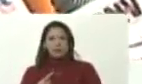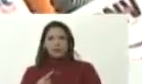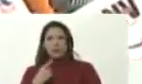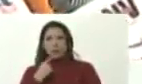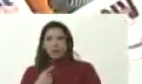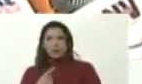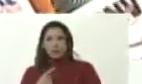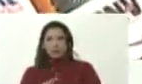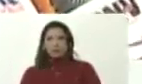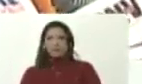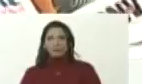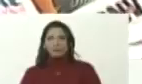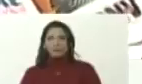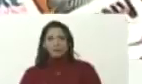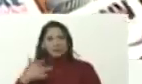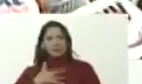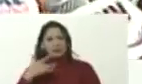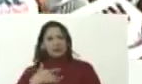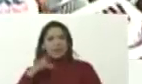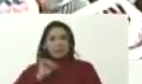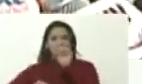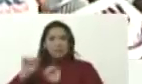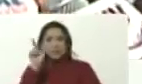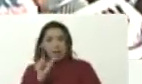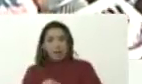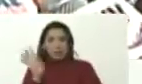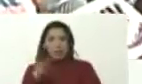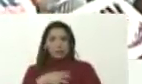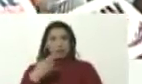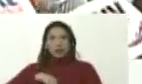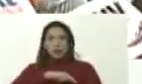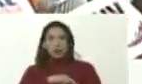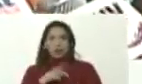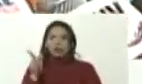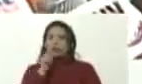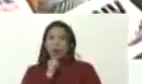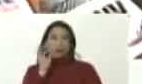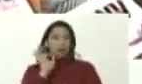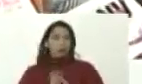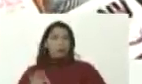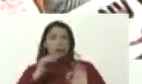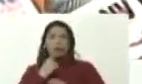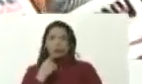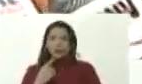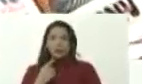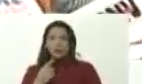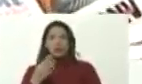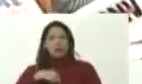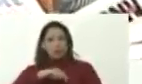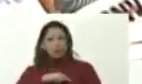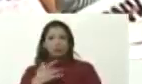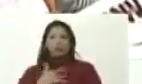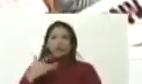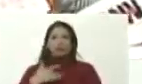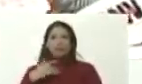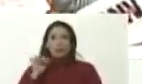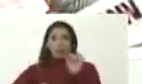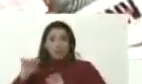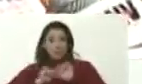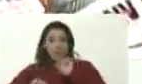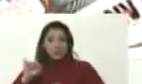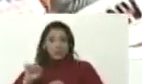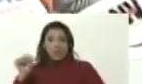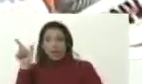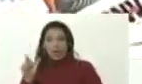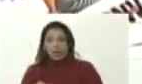un eslogan, a sentir la defensa del Esequibo. Nosotros no solo lo hemos dicho, sino que lo hemos sentido en la defensa del Esequibo. El